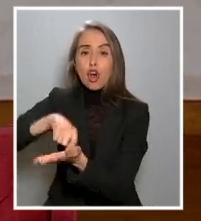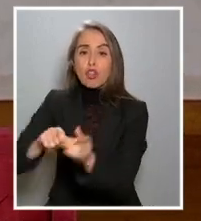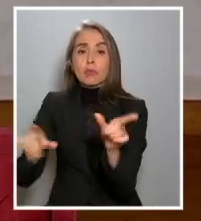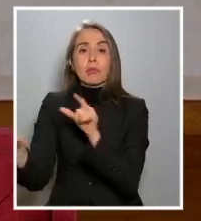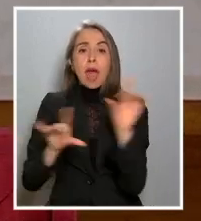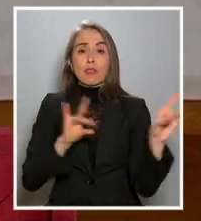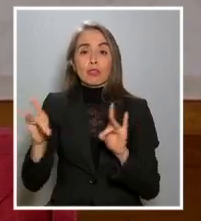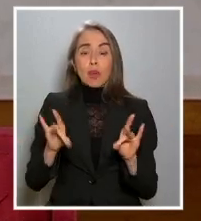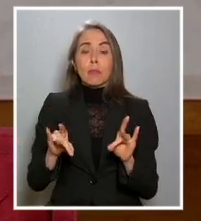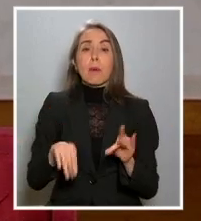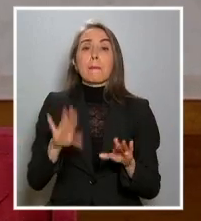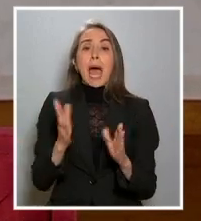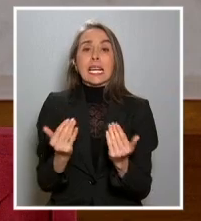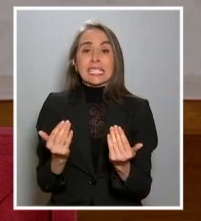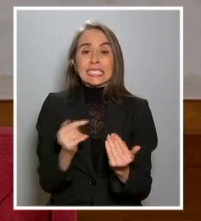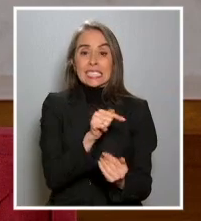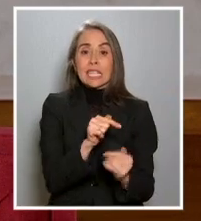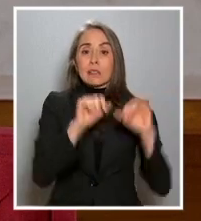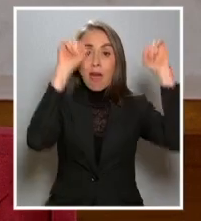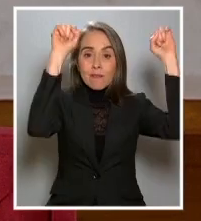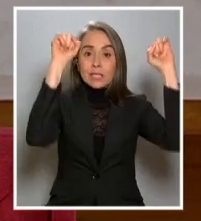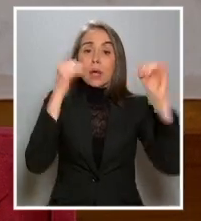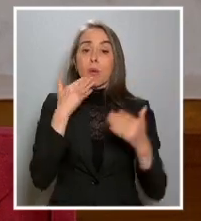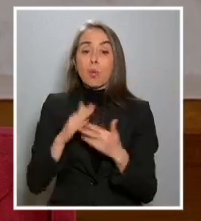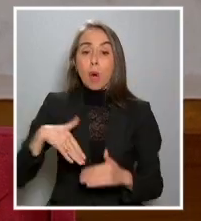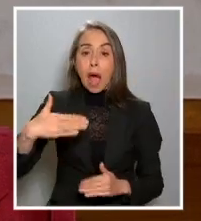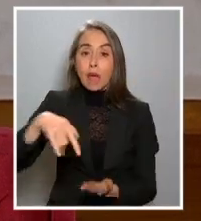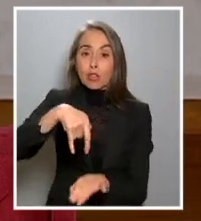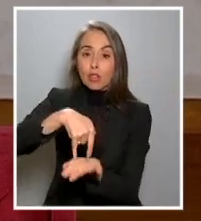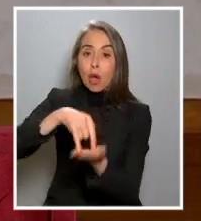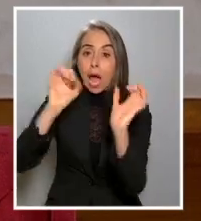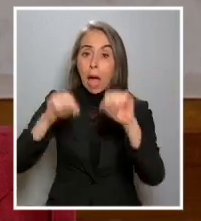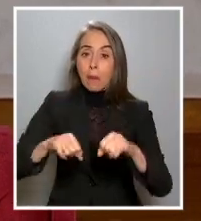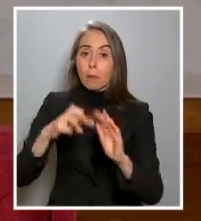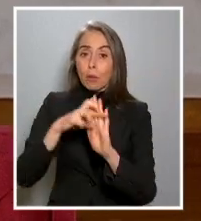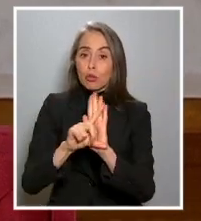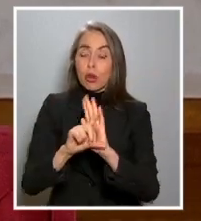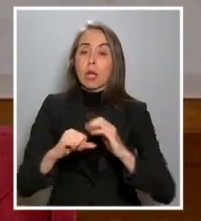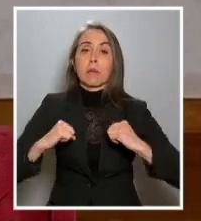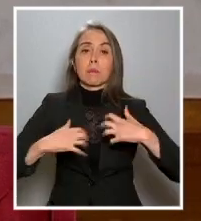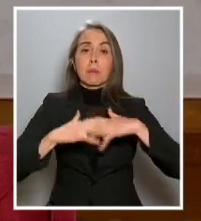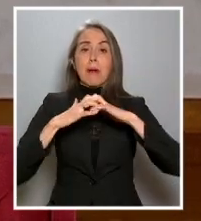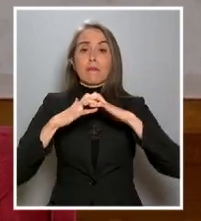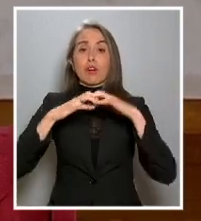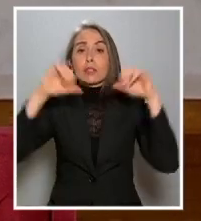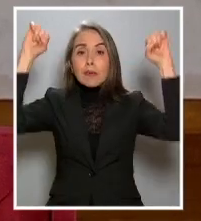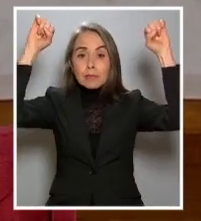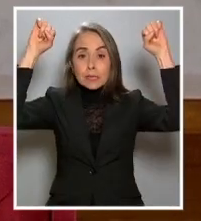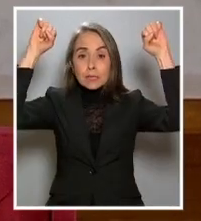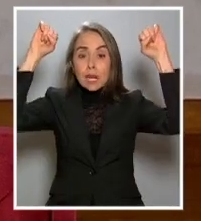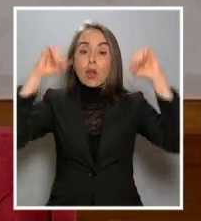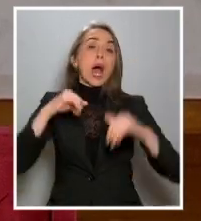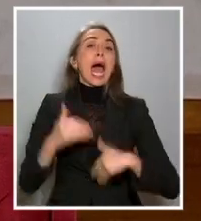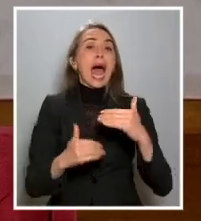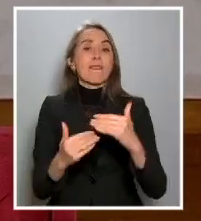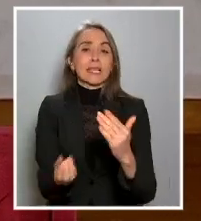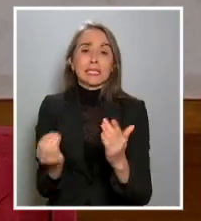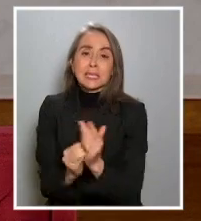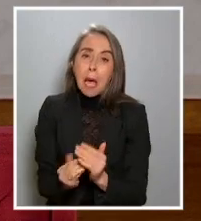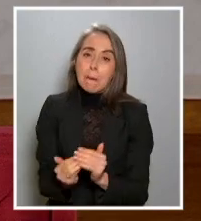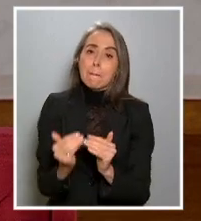necesita. Cuando se apruebe el proyecto de ley de fortalecimiento del Ministerio Público, vamos a haber avanzado aún